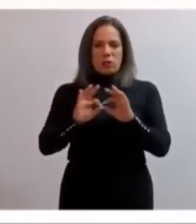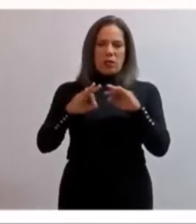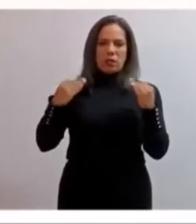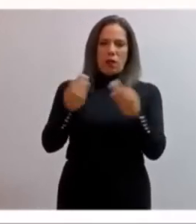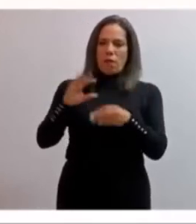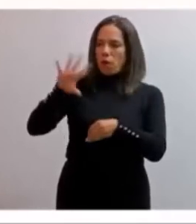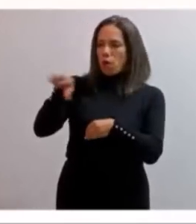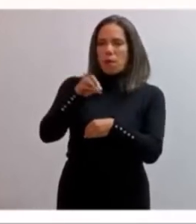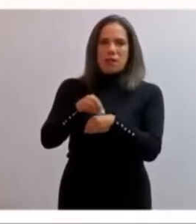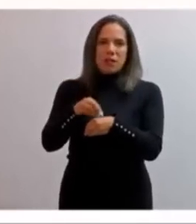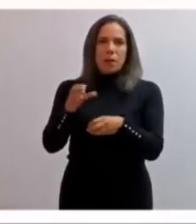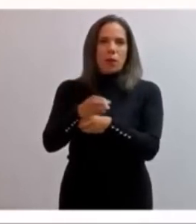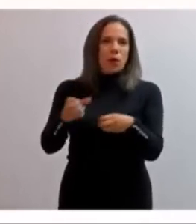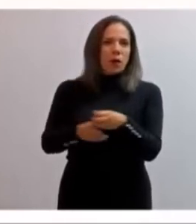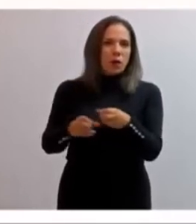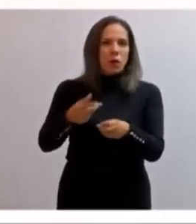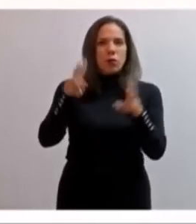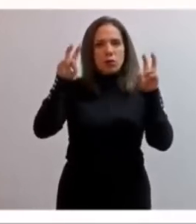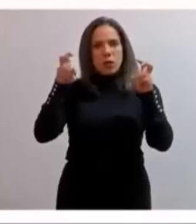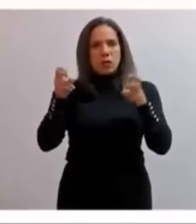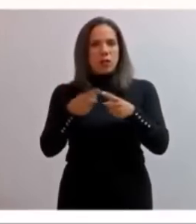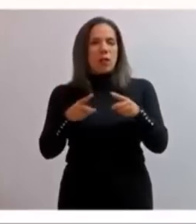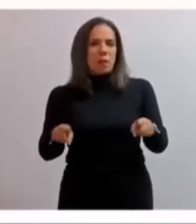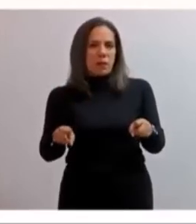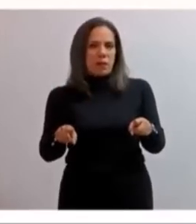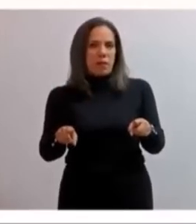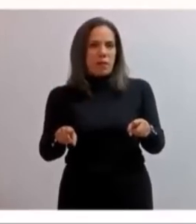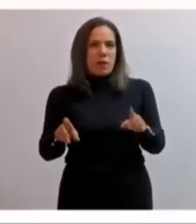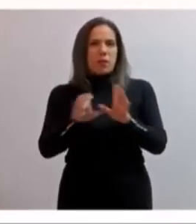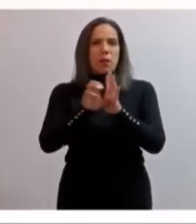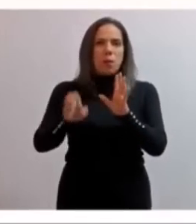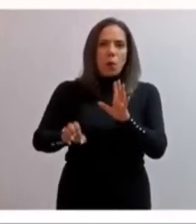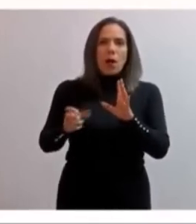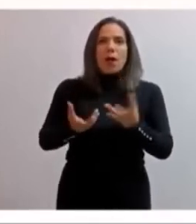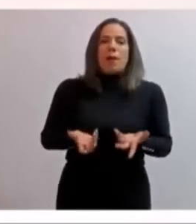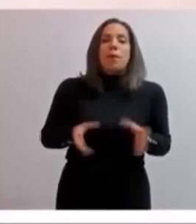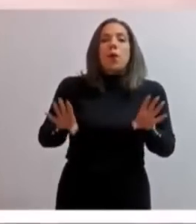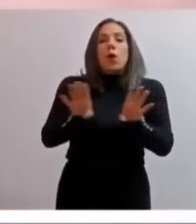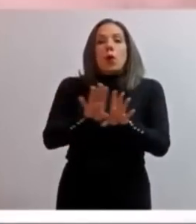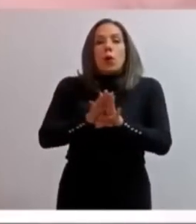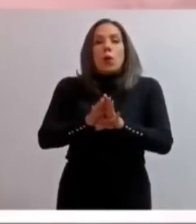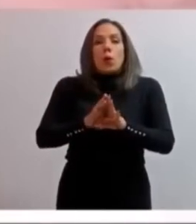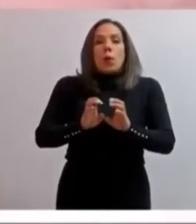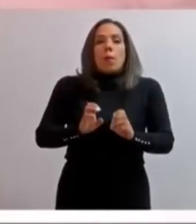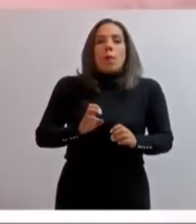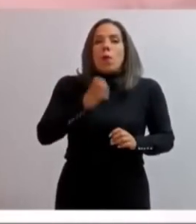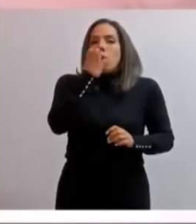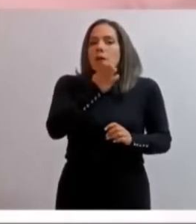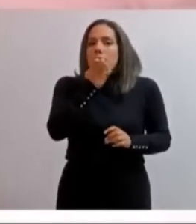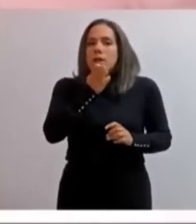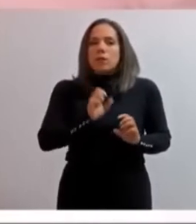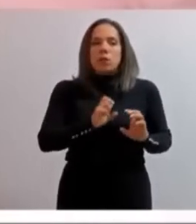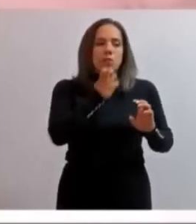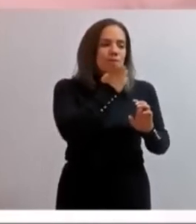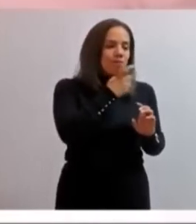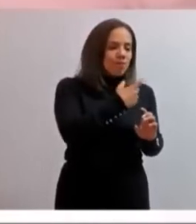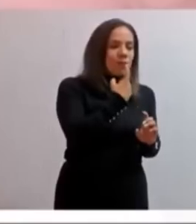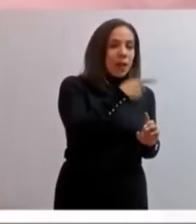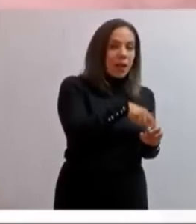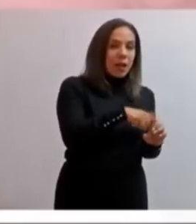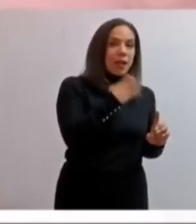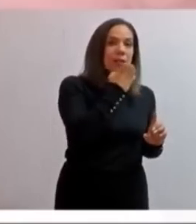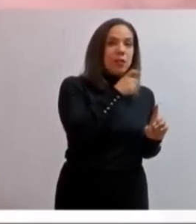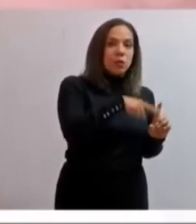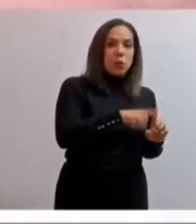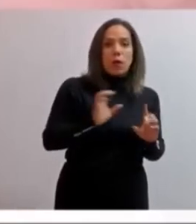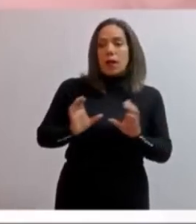integraciones que es de la escuela con la comunidad, porque finalmente la escuela,